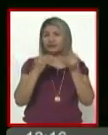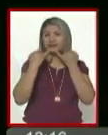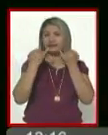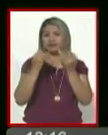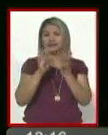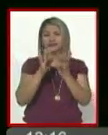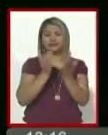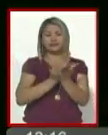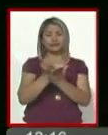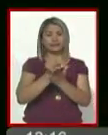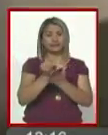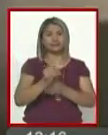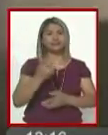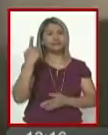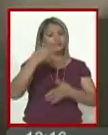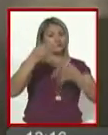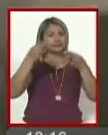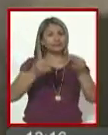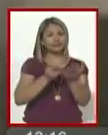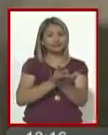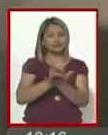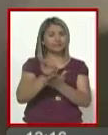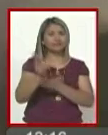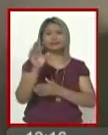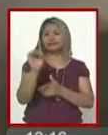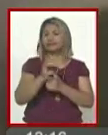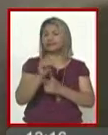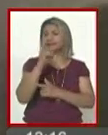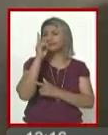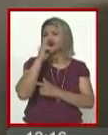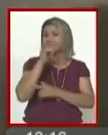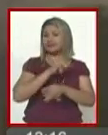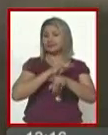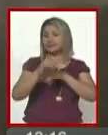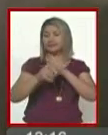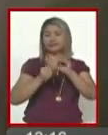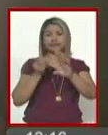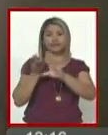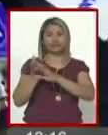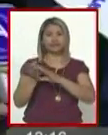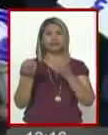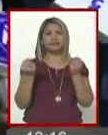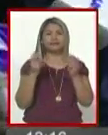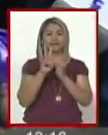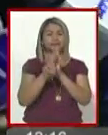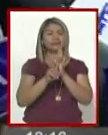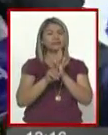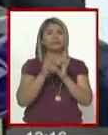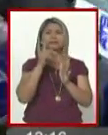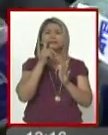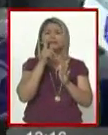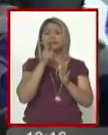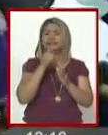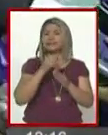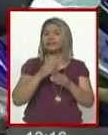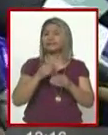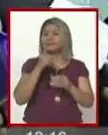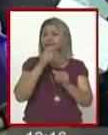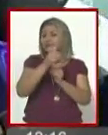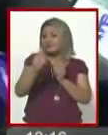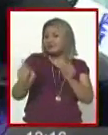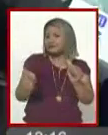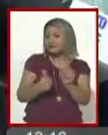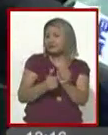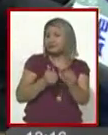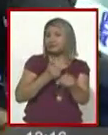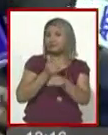difundidos por las redes sociales para establecer la verdad o falsedad de la denuncia de extorsión. Todos estos videos son falsos. ¿Quién o quiénes están detrás de